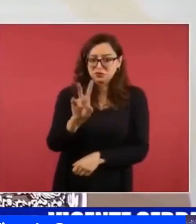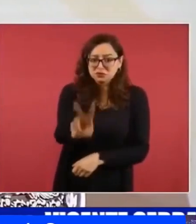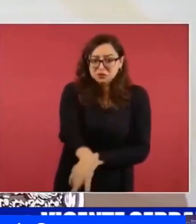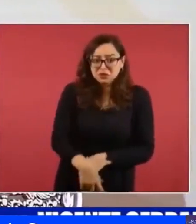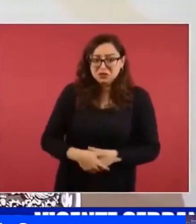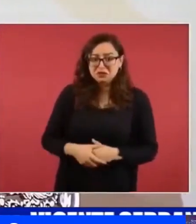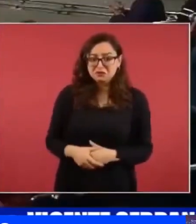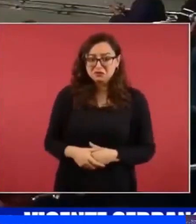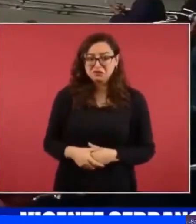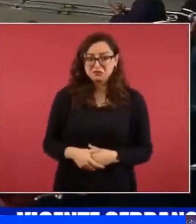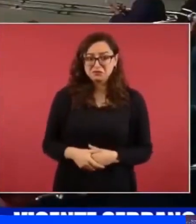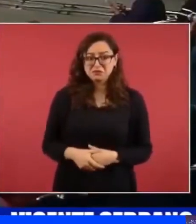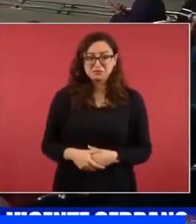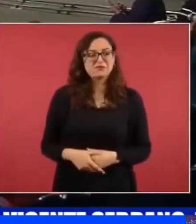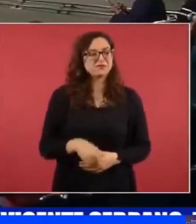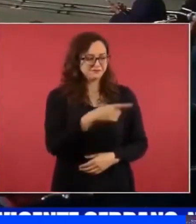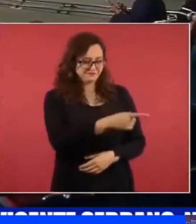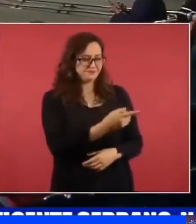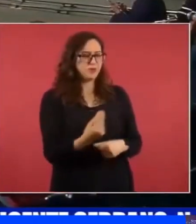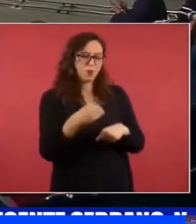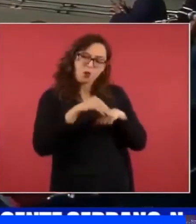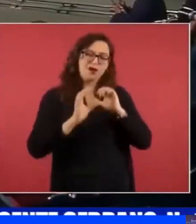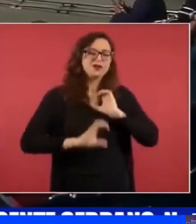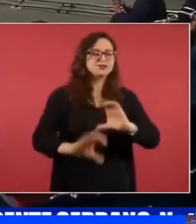¿Por qué no pones a Chicoche?